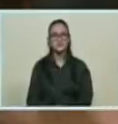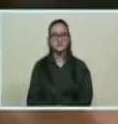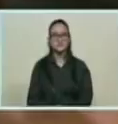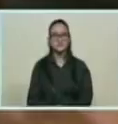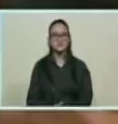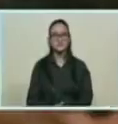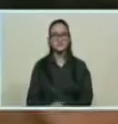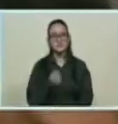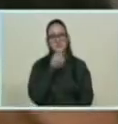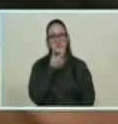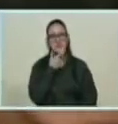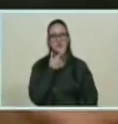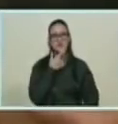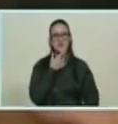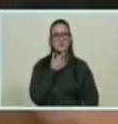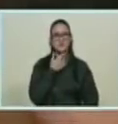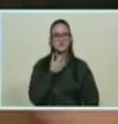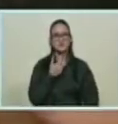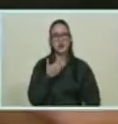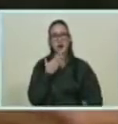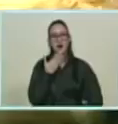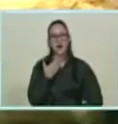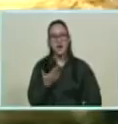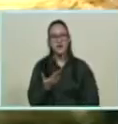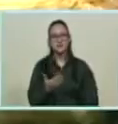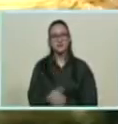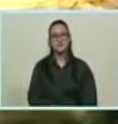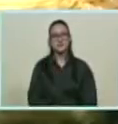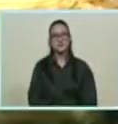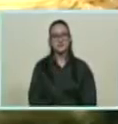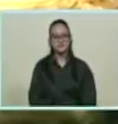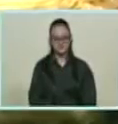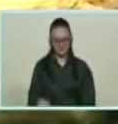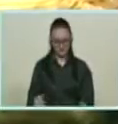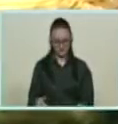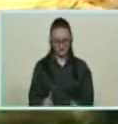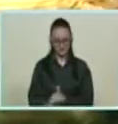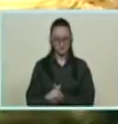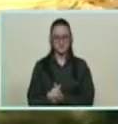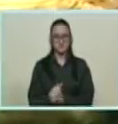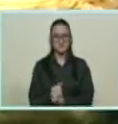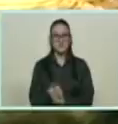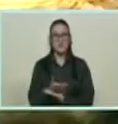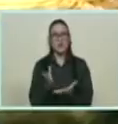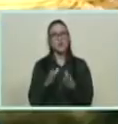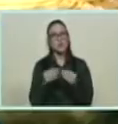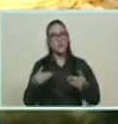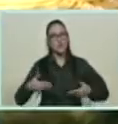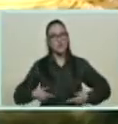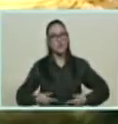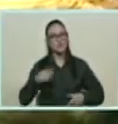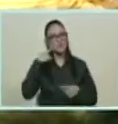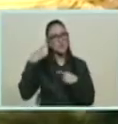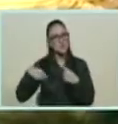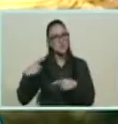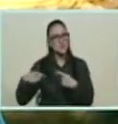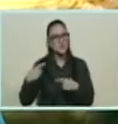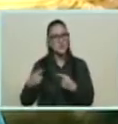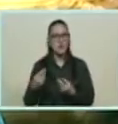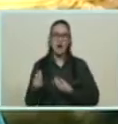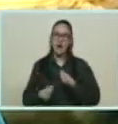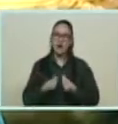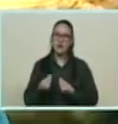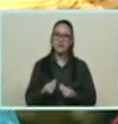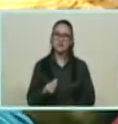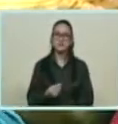Bueno, esto es una belleza. Les doy las gracias, compañeros, compañeras, por todo el esfuerzo que diariamente se